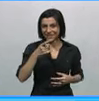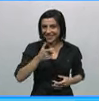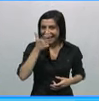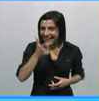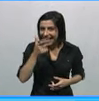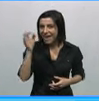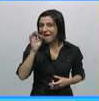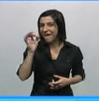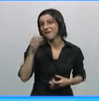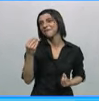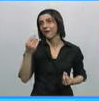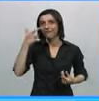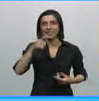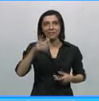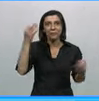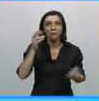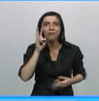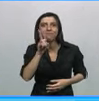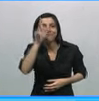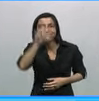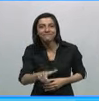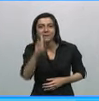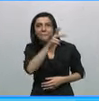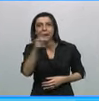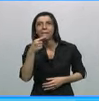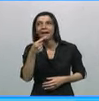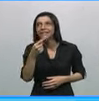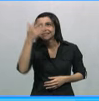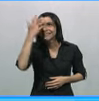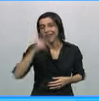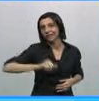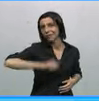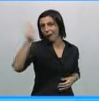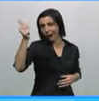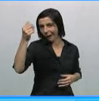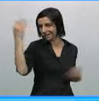No, me reía, obviamente. Yo decía, se nota que no juega.